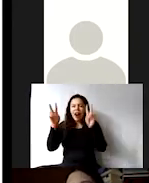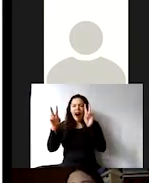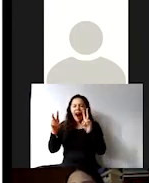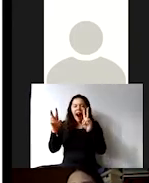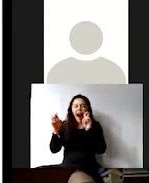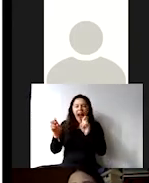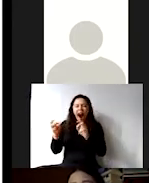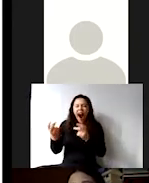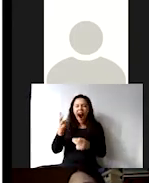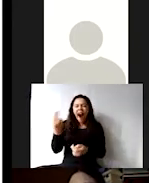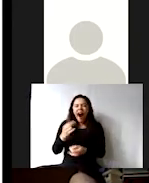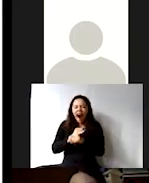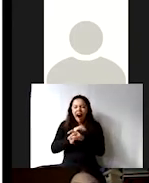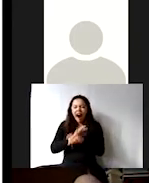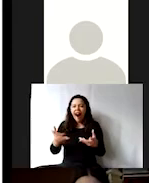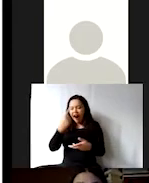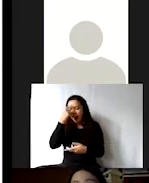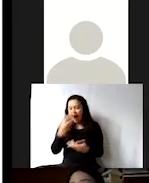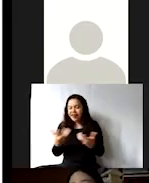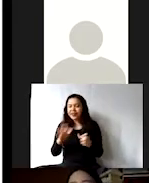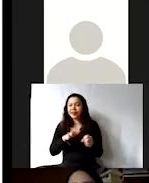está esa información y qué se hace con ella, o si